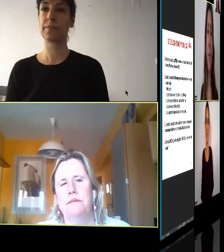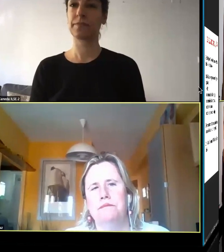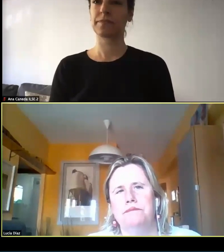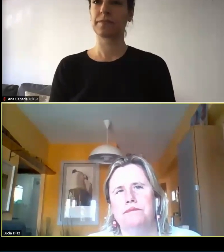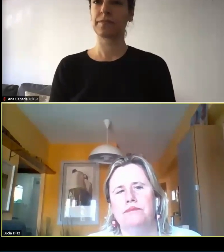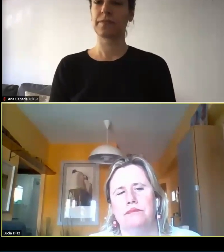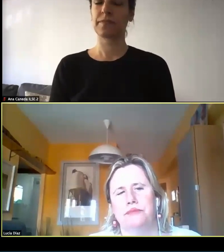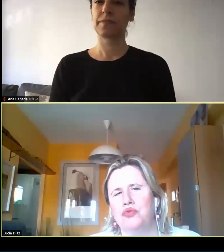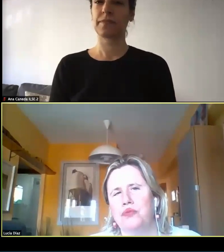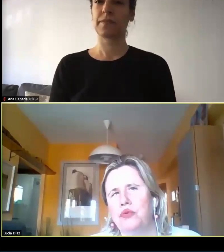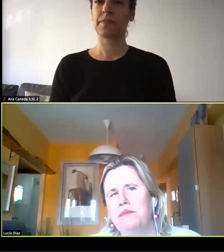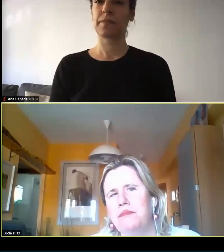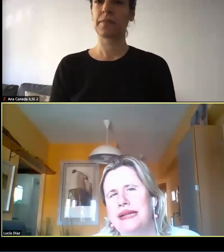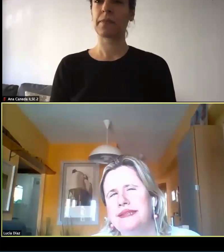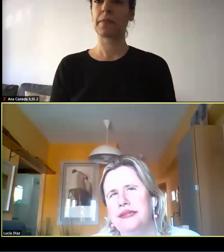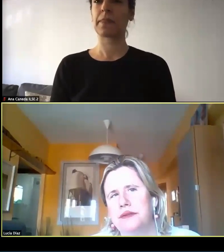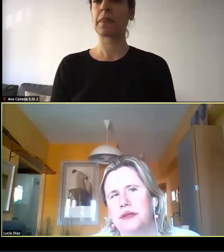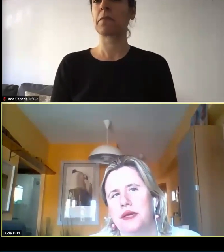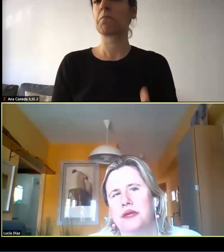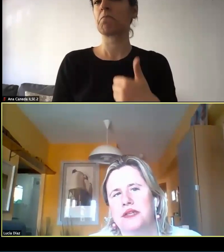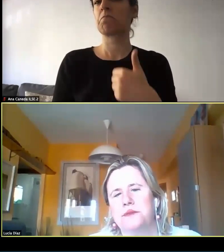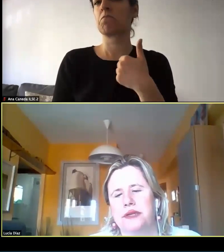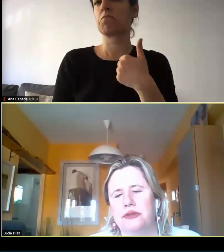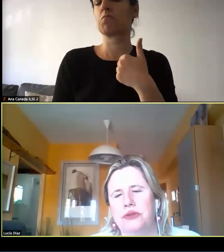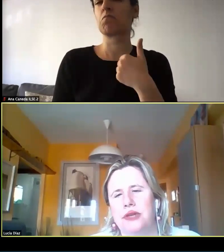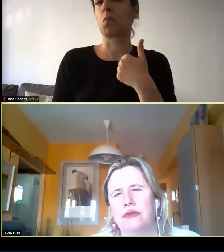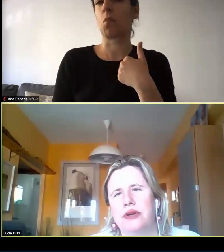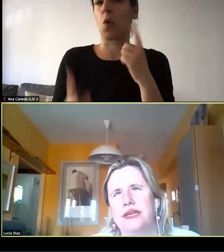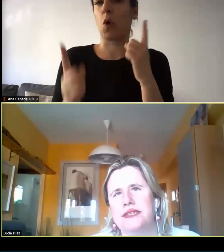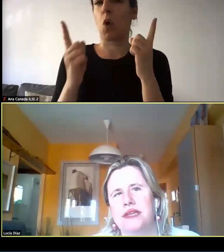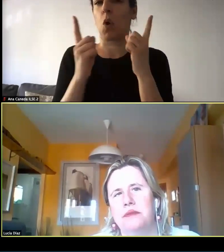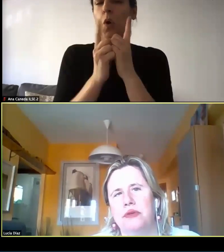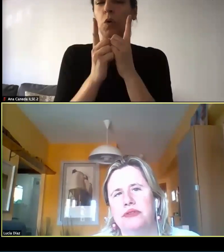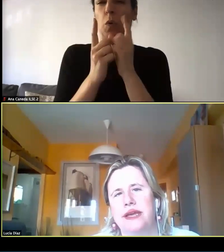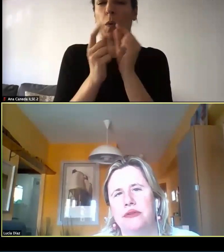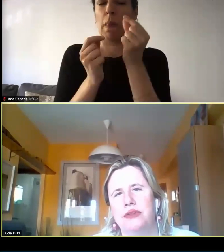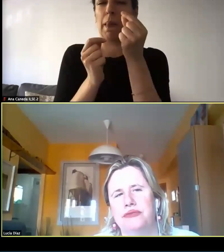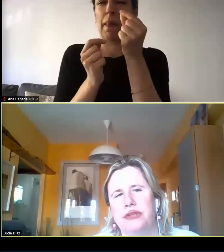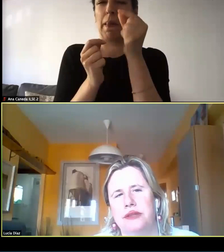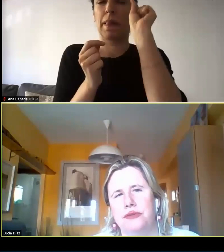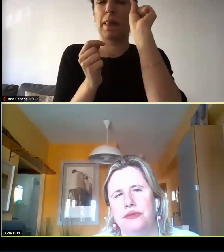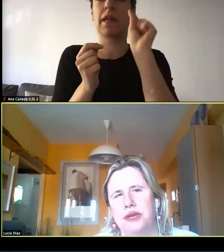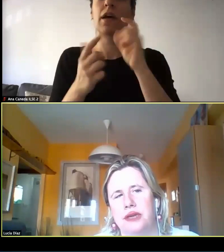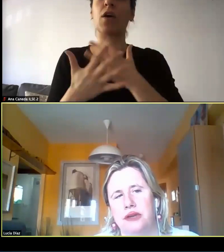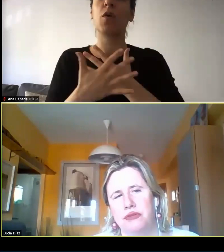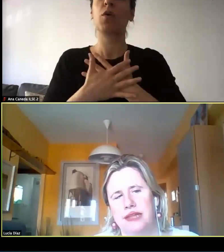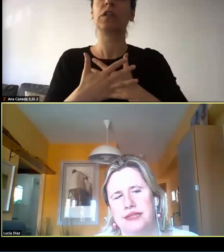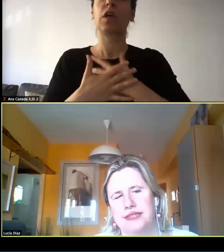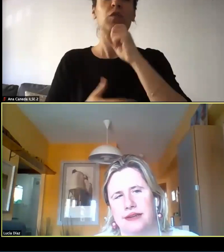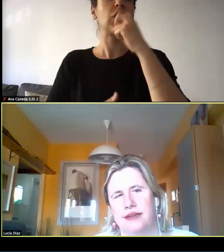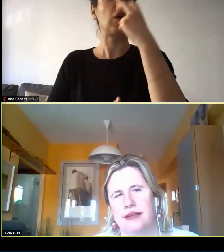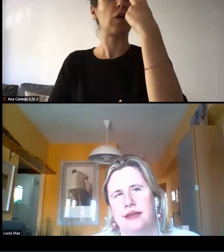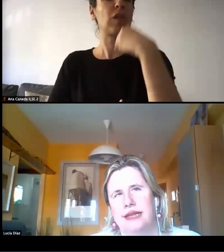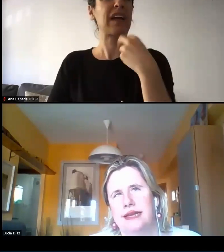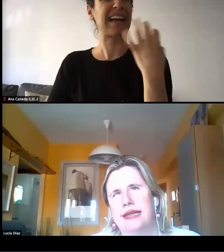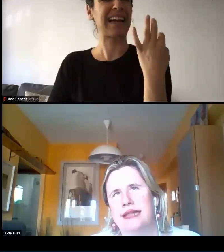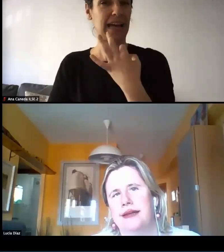dar un matiz respecto de lo que es el voluntariado de Fundación 11, que no deja de